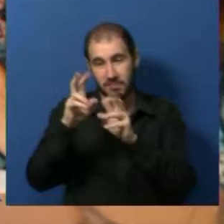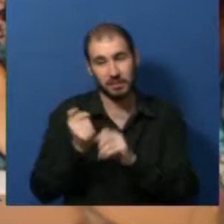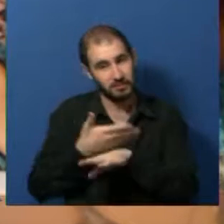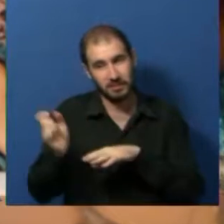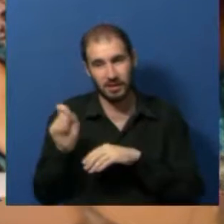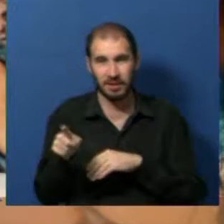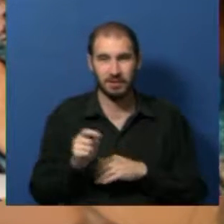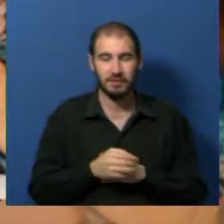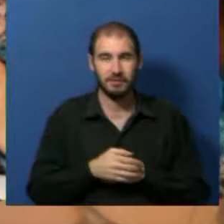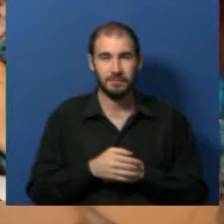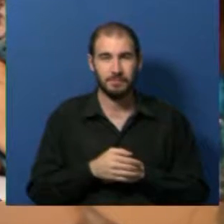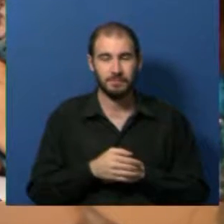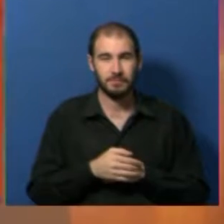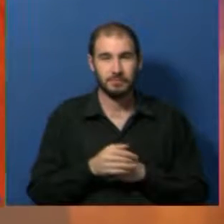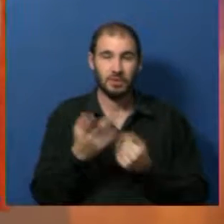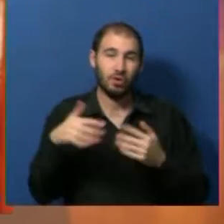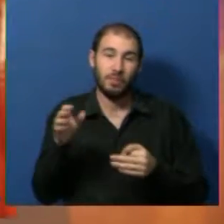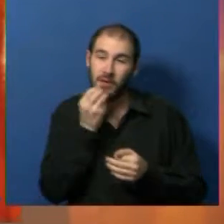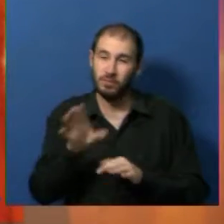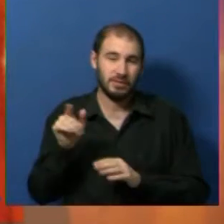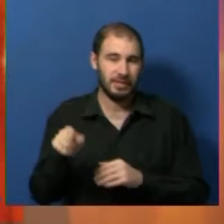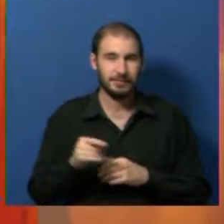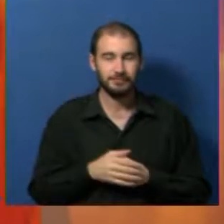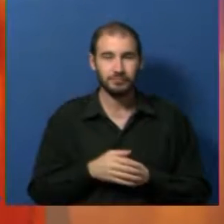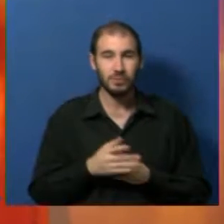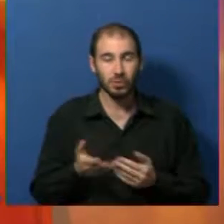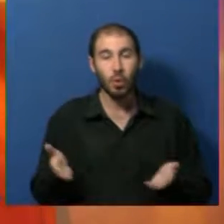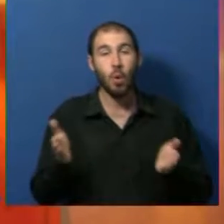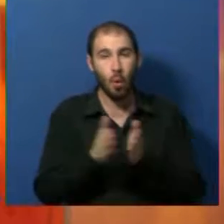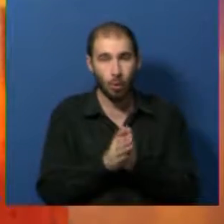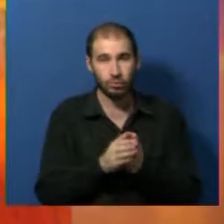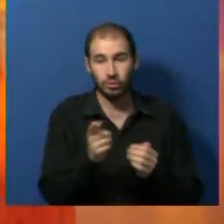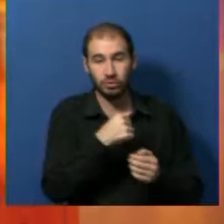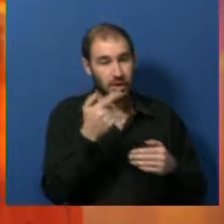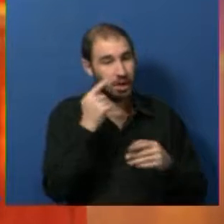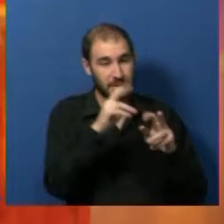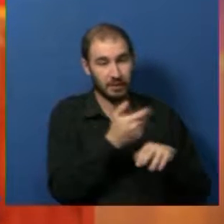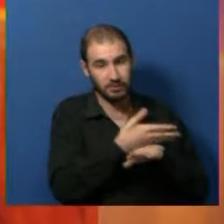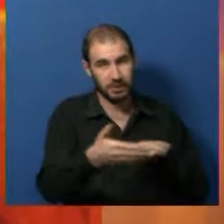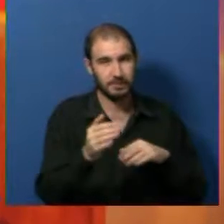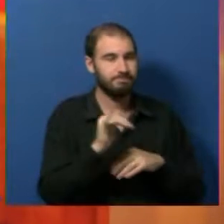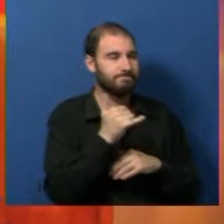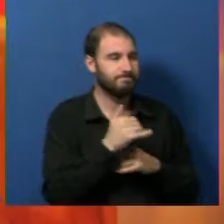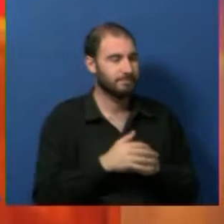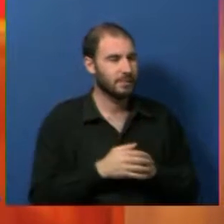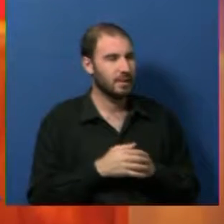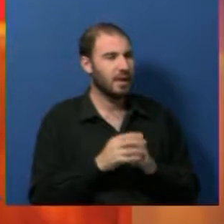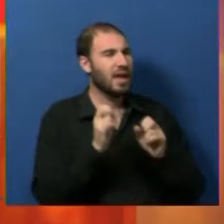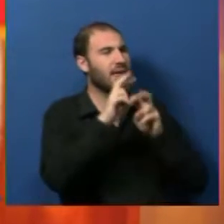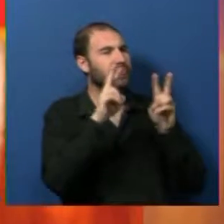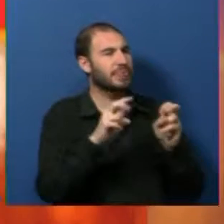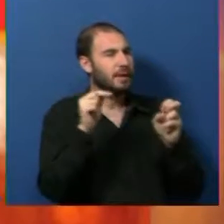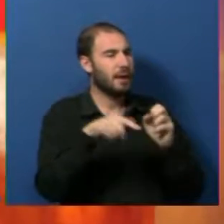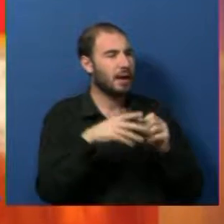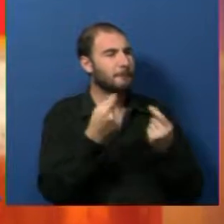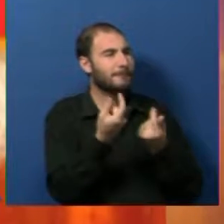investigando o haga lo que considere pertinente. Paralelamente sigue nuestra investigación. Absolutamente. ¿Y en materia